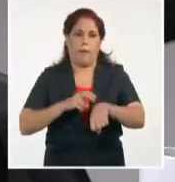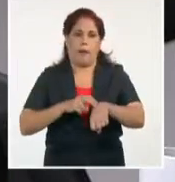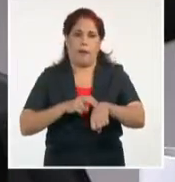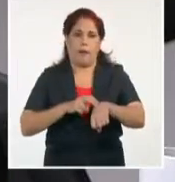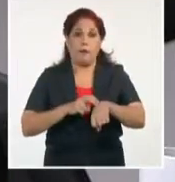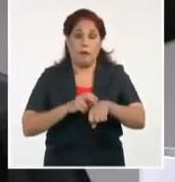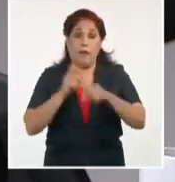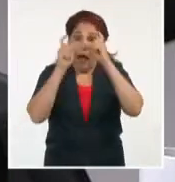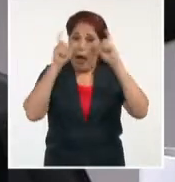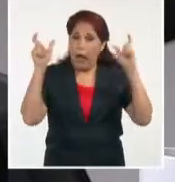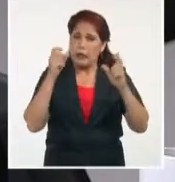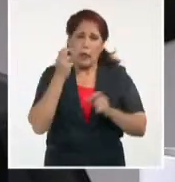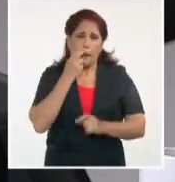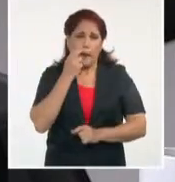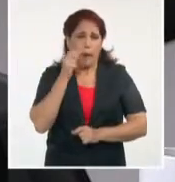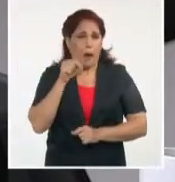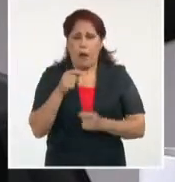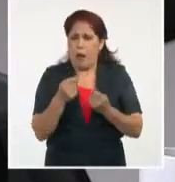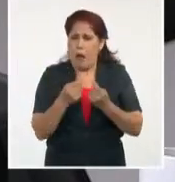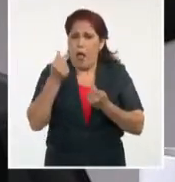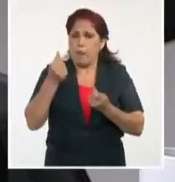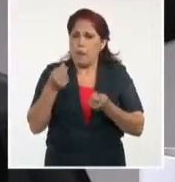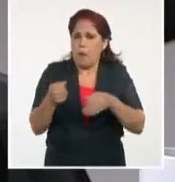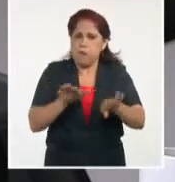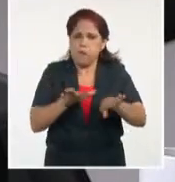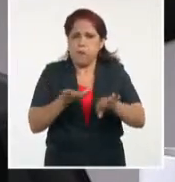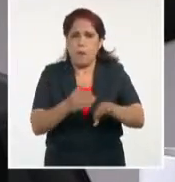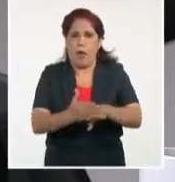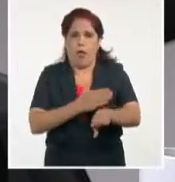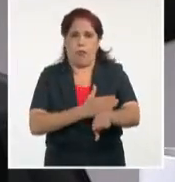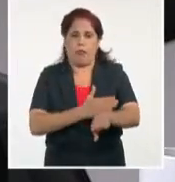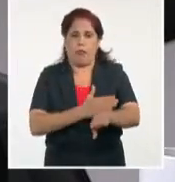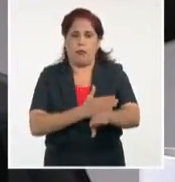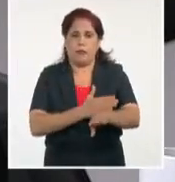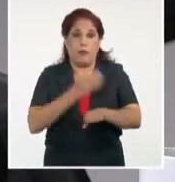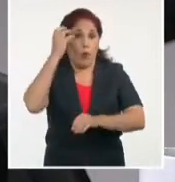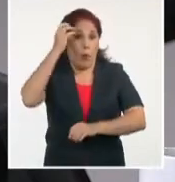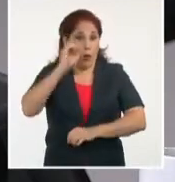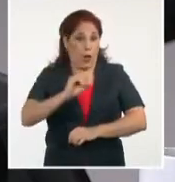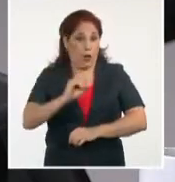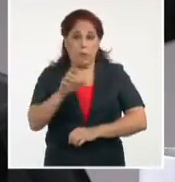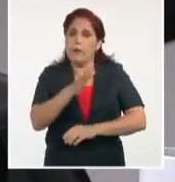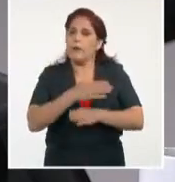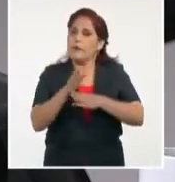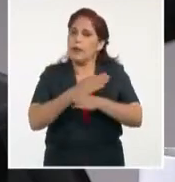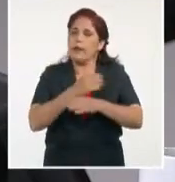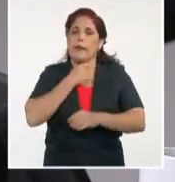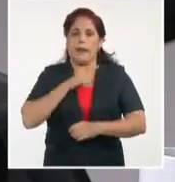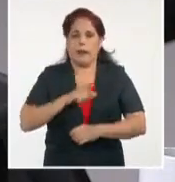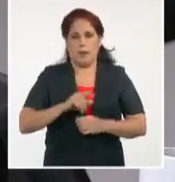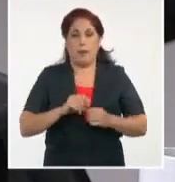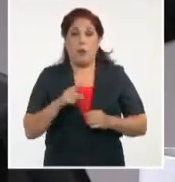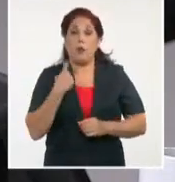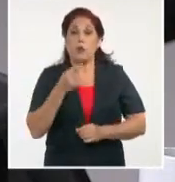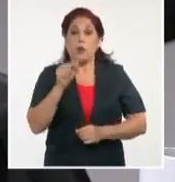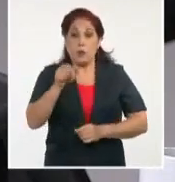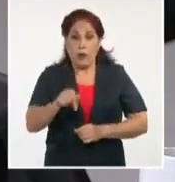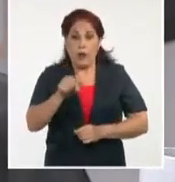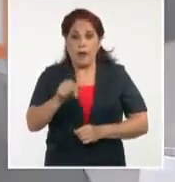que se viene fortaleciendo y por todos los organismos de la Administración Central del Estado. Un ejemplo que tenemos aquí es que tenemos aquí